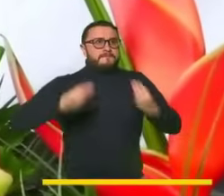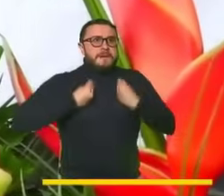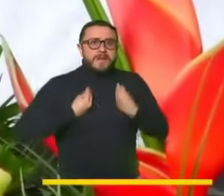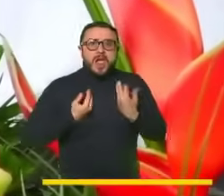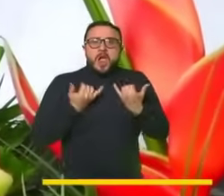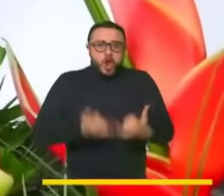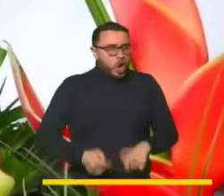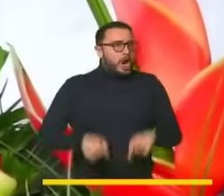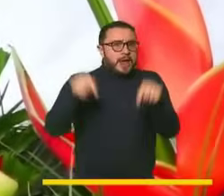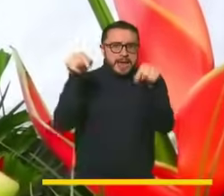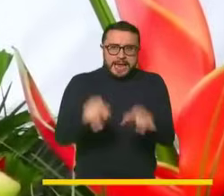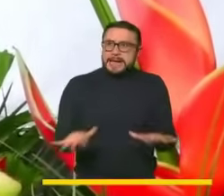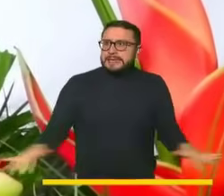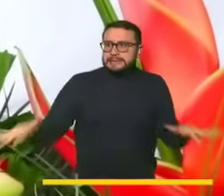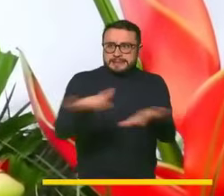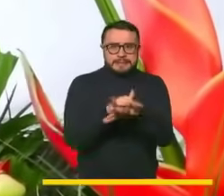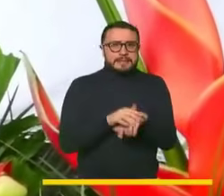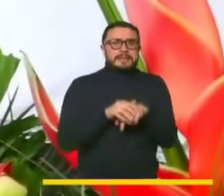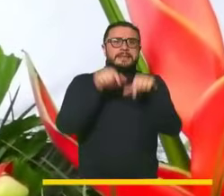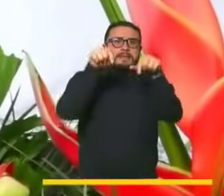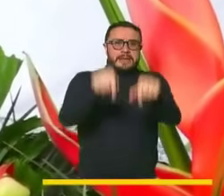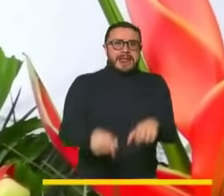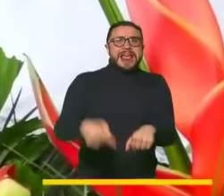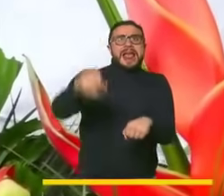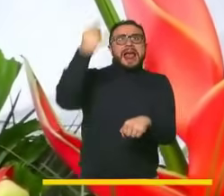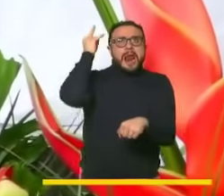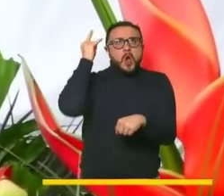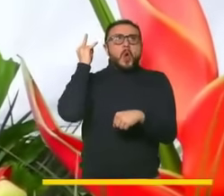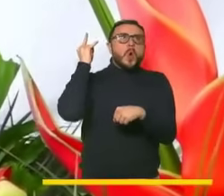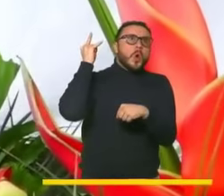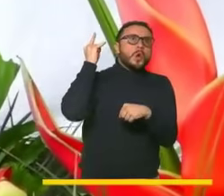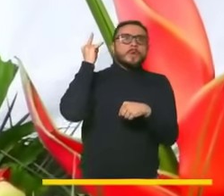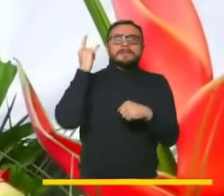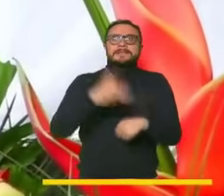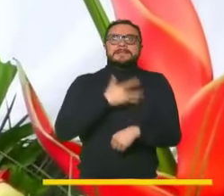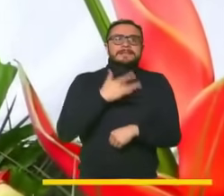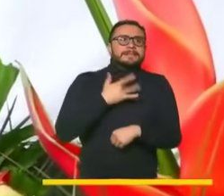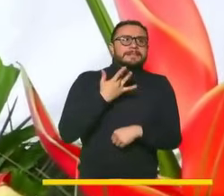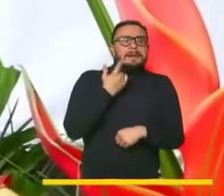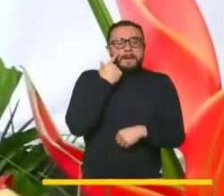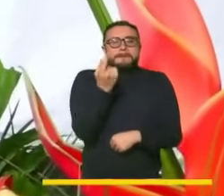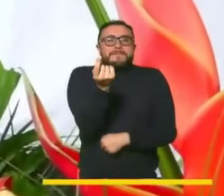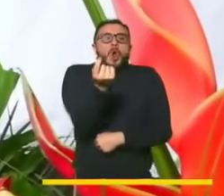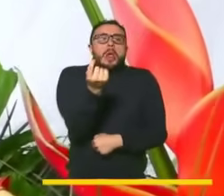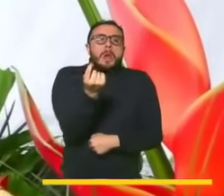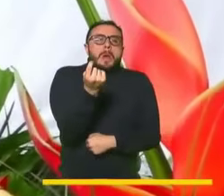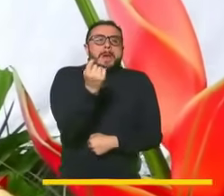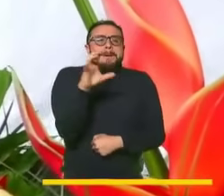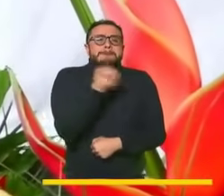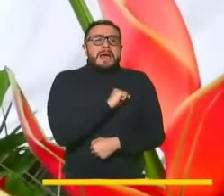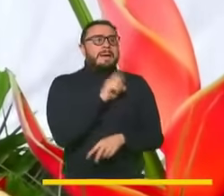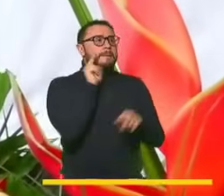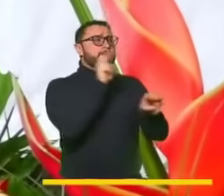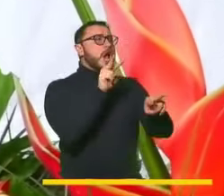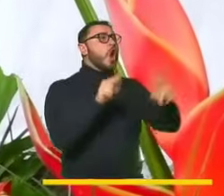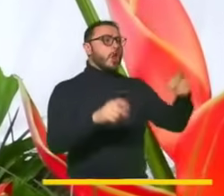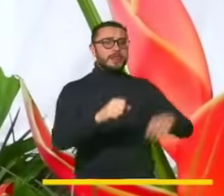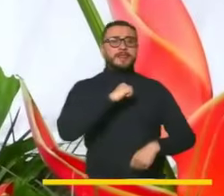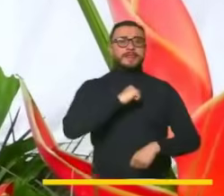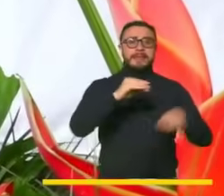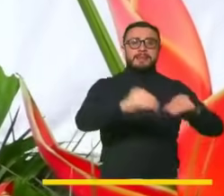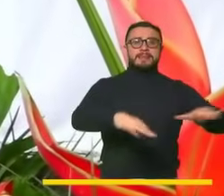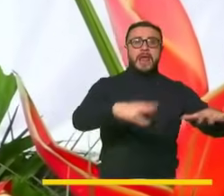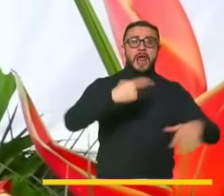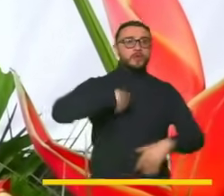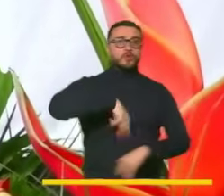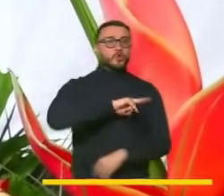por ejemplo, con algo de pesar, pueden ver cómo otros sí tienen tierra y aún ellos